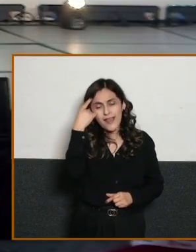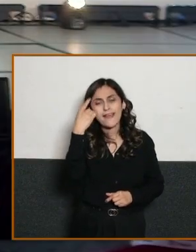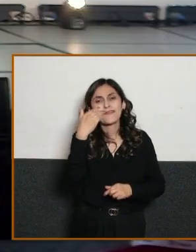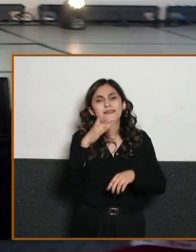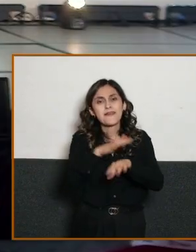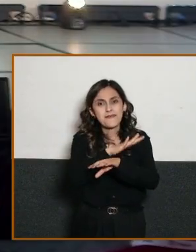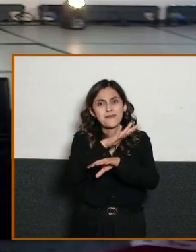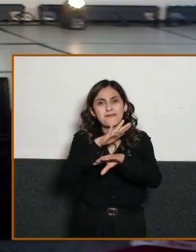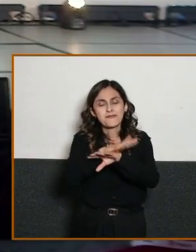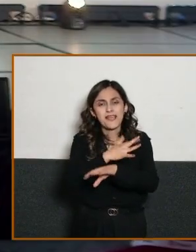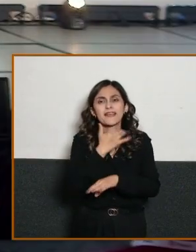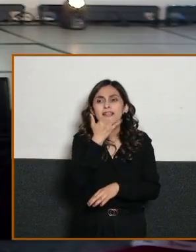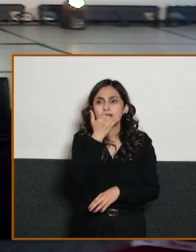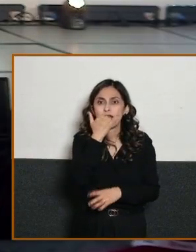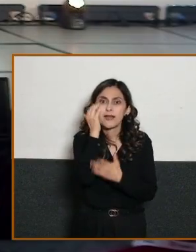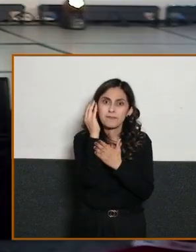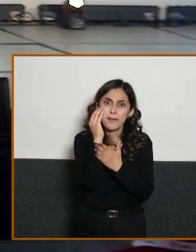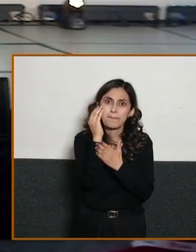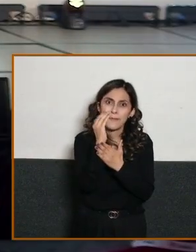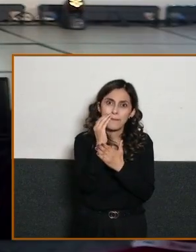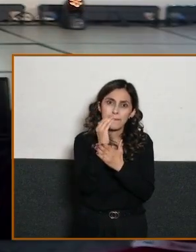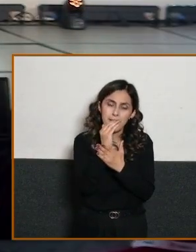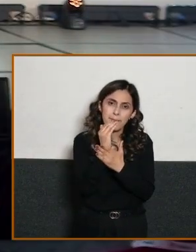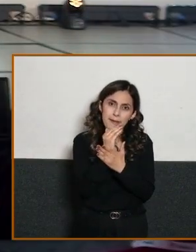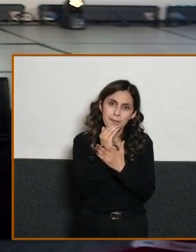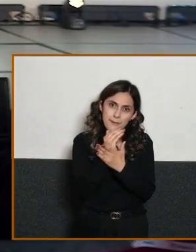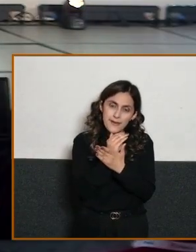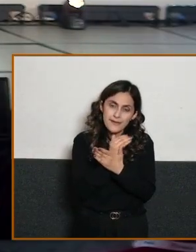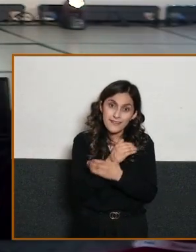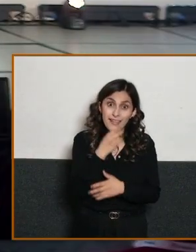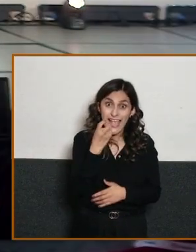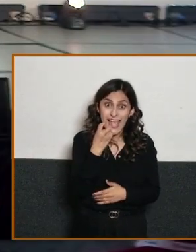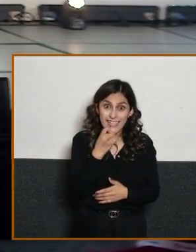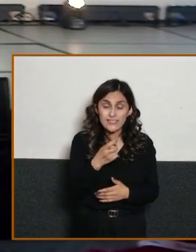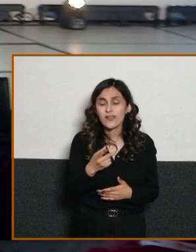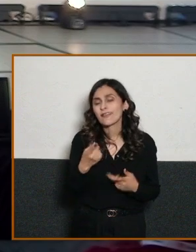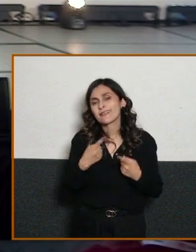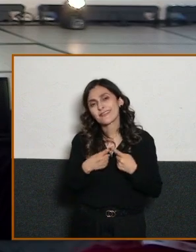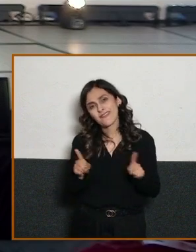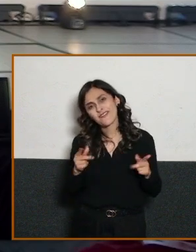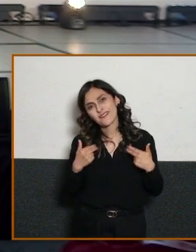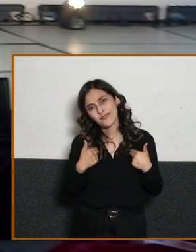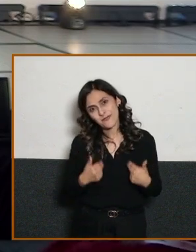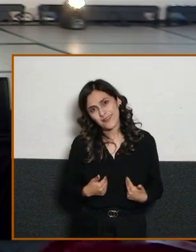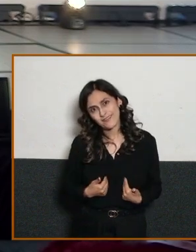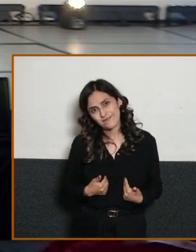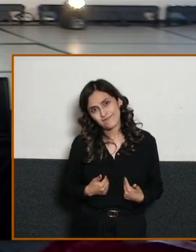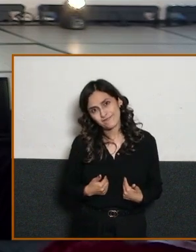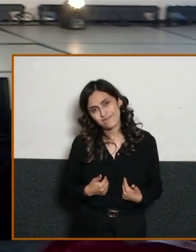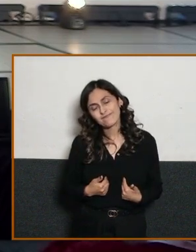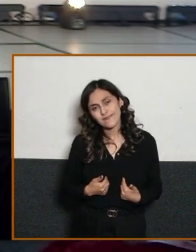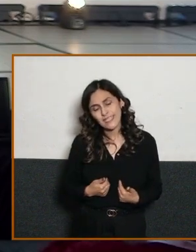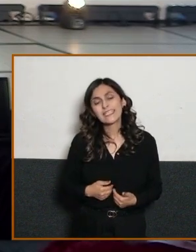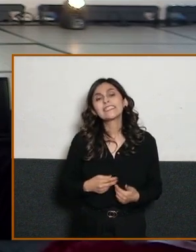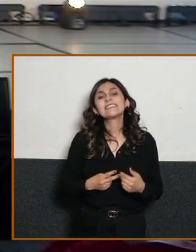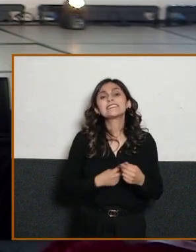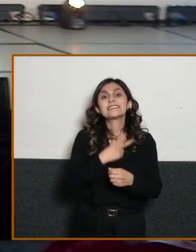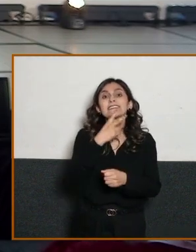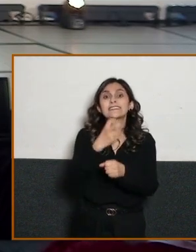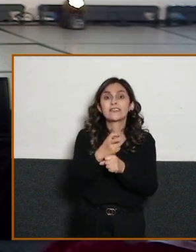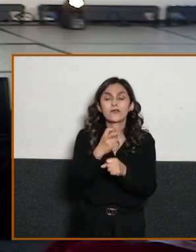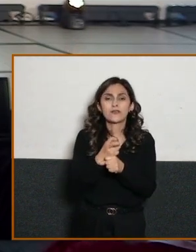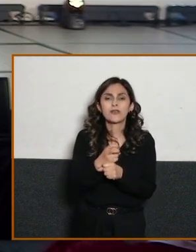equivocar menos, y me empiezo a equivocar menos. Y es algo que es distinto a lo humano. Y la segunda, por supuesto,